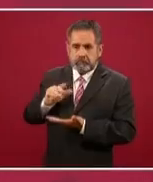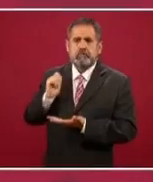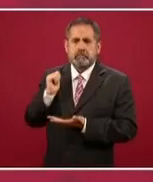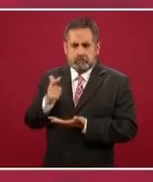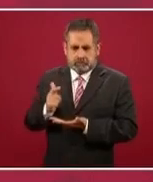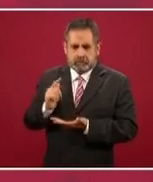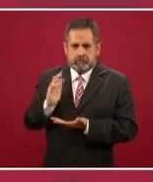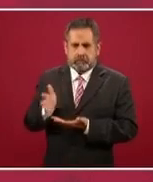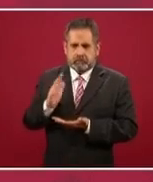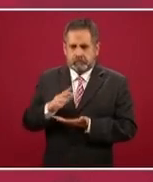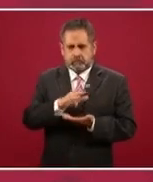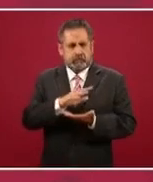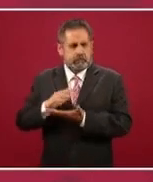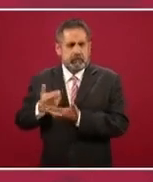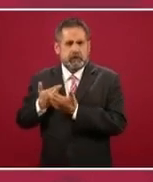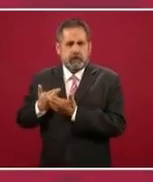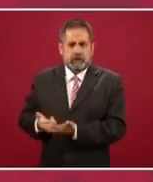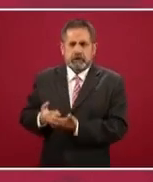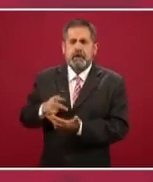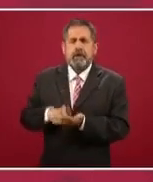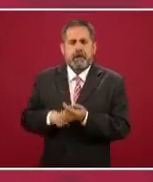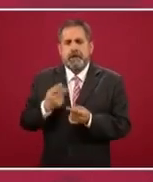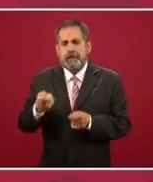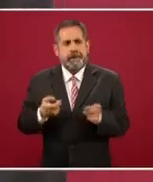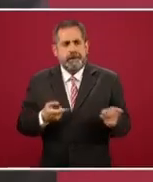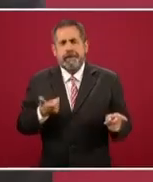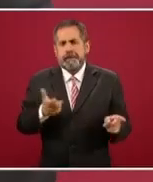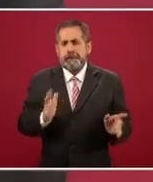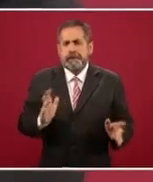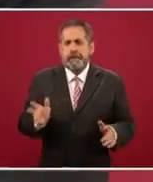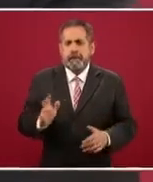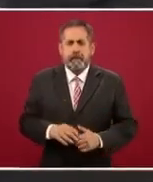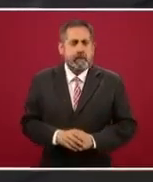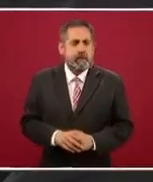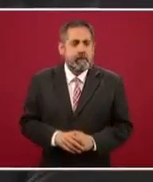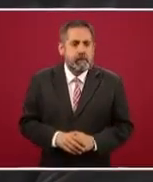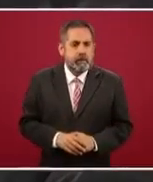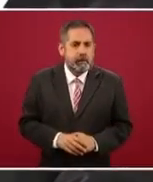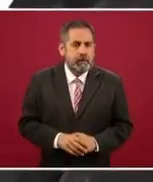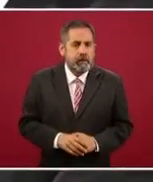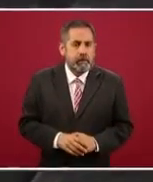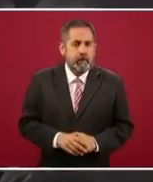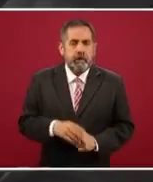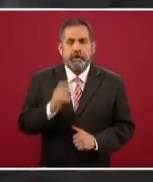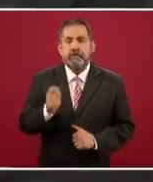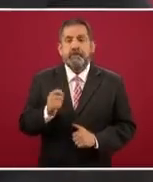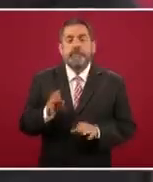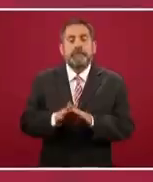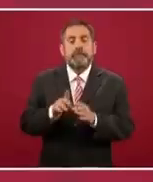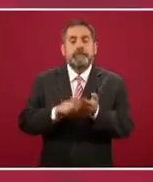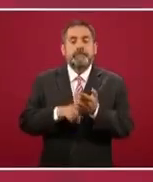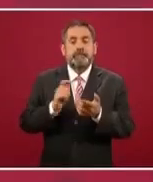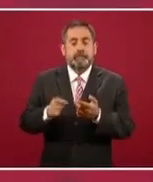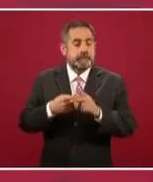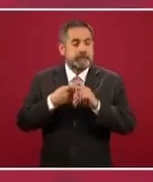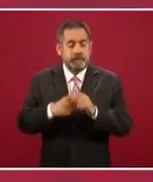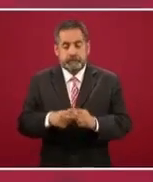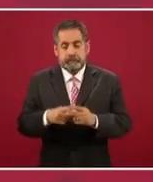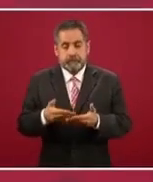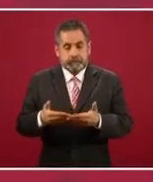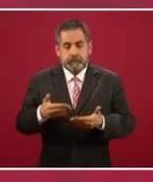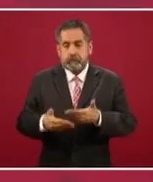cantidad en caja de ese dinero. Esto que va a iniciar